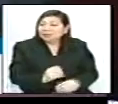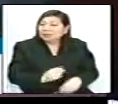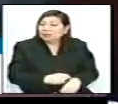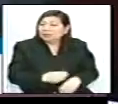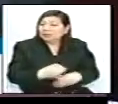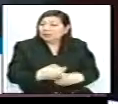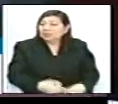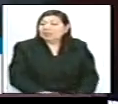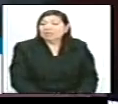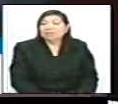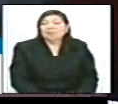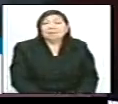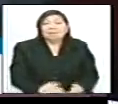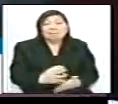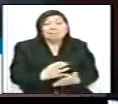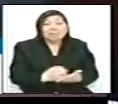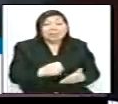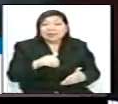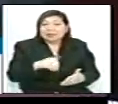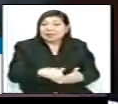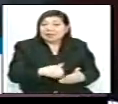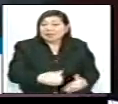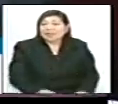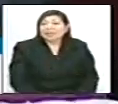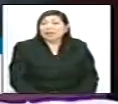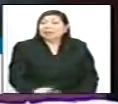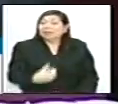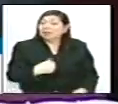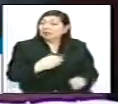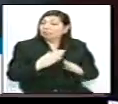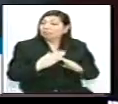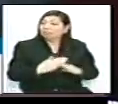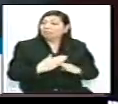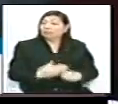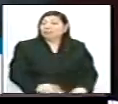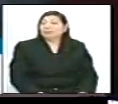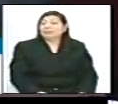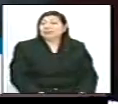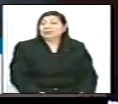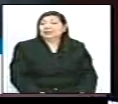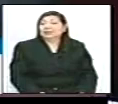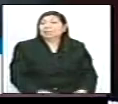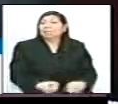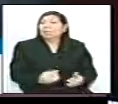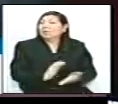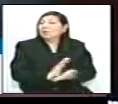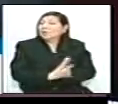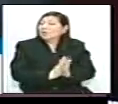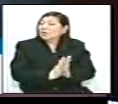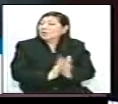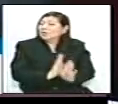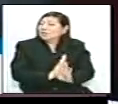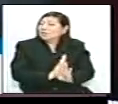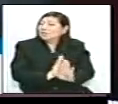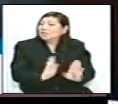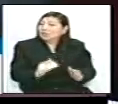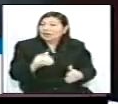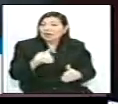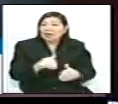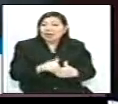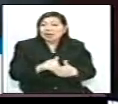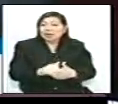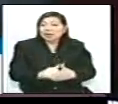plazo, mucho menos someter a votación. Yo me opongo firmemente, porque no se puede poner a